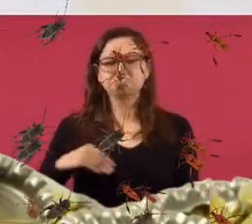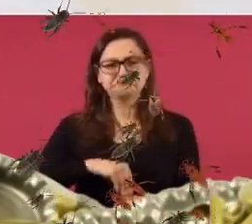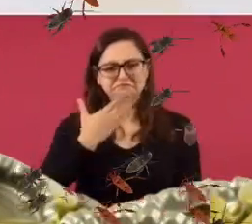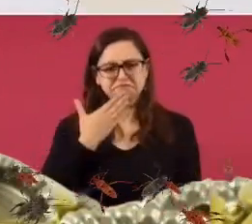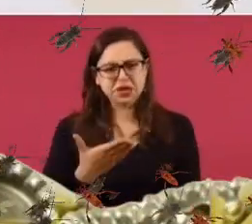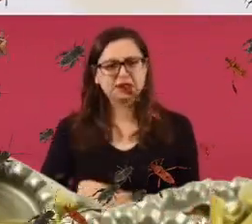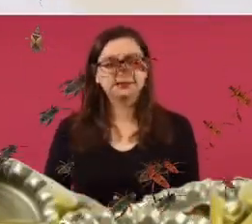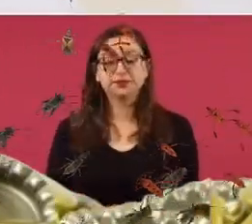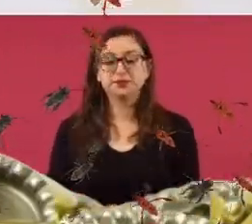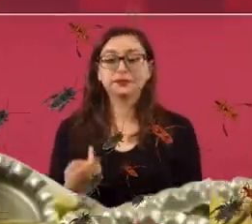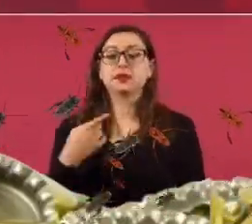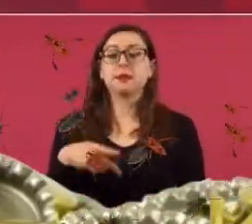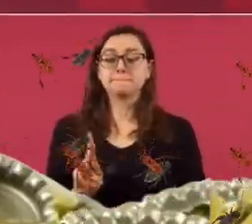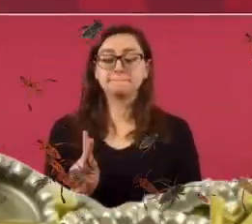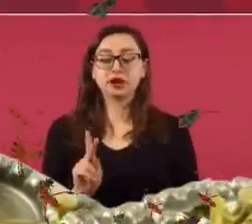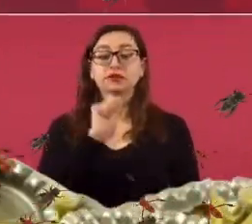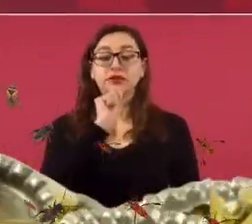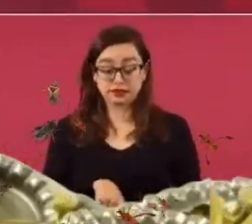bien. Pero además,